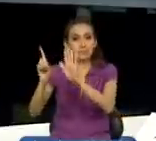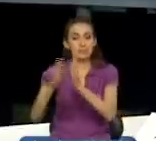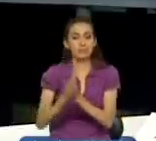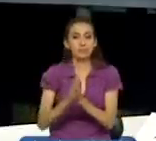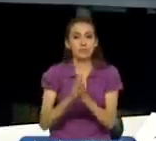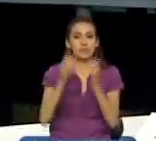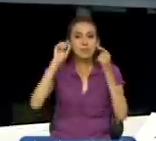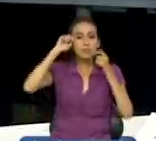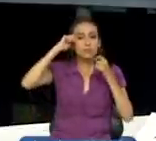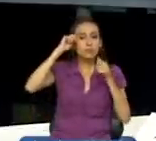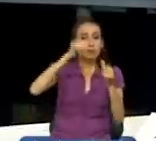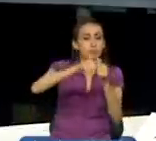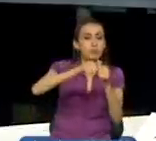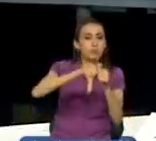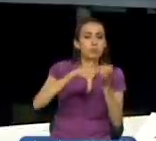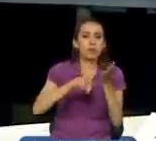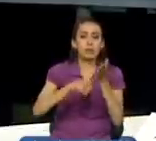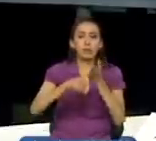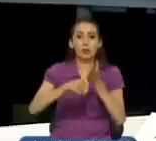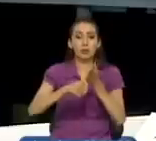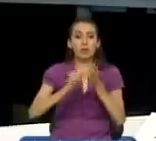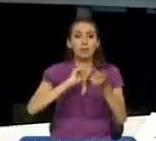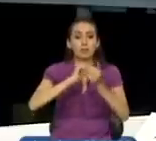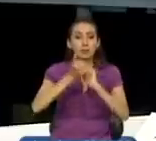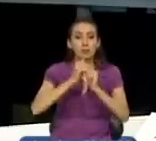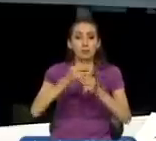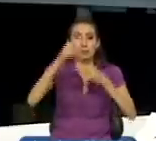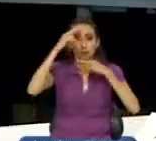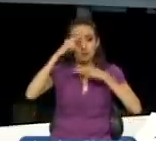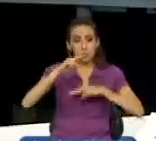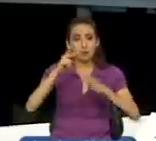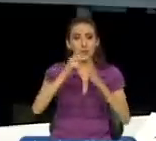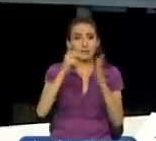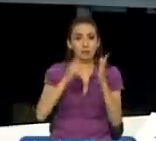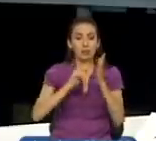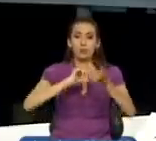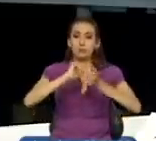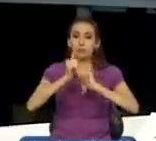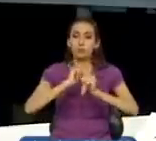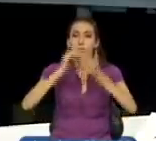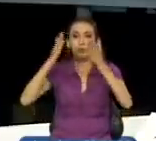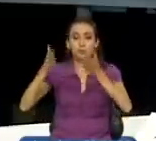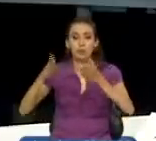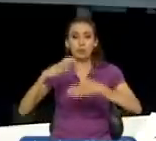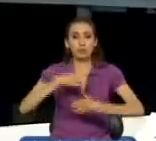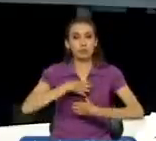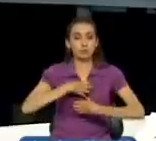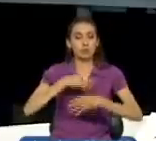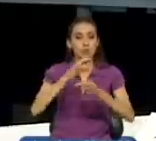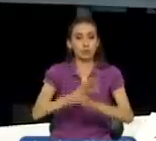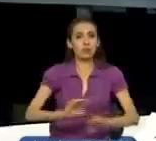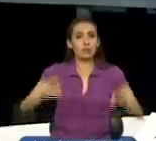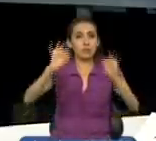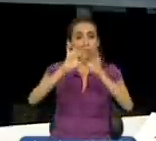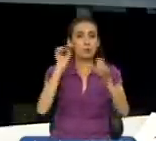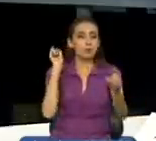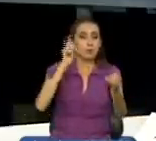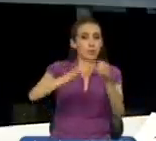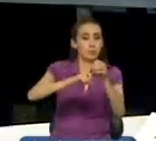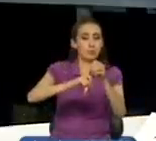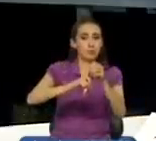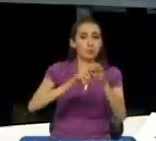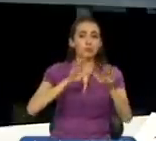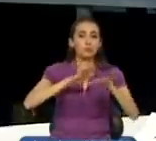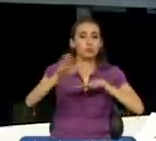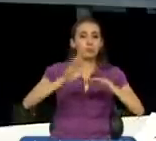este recordatorio el Ministerio del ramo realizó una ceremonia de reconocimiento a deportistas que tuvieron importantes logros con su participación en el